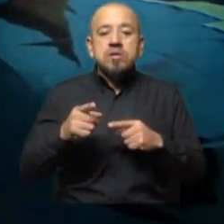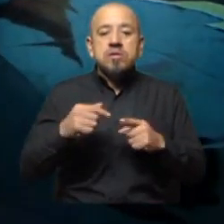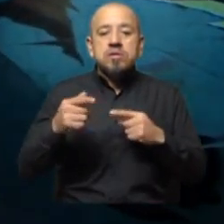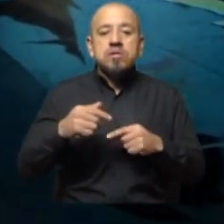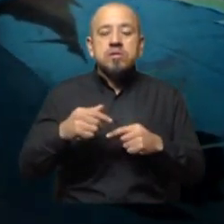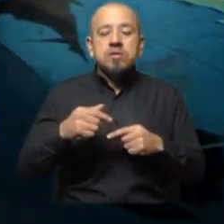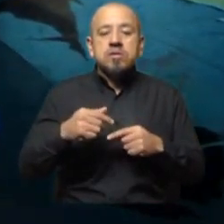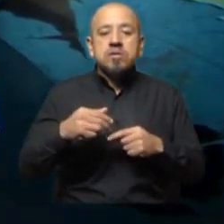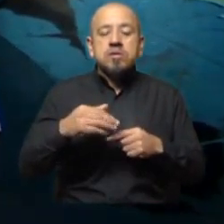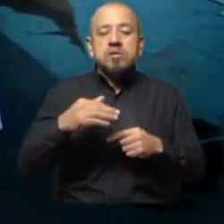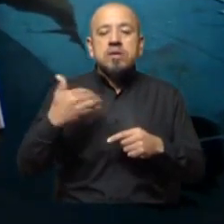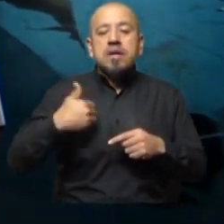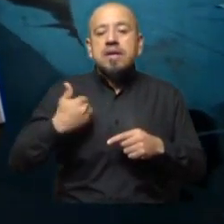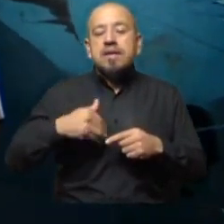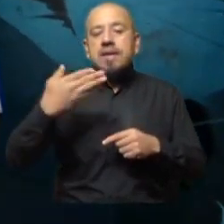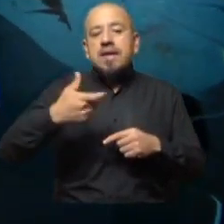argentino